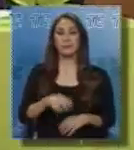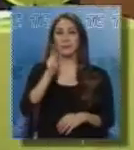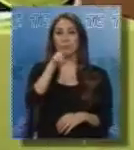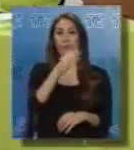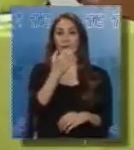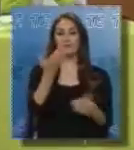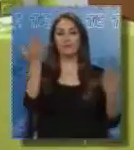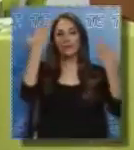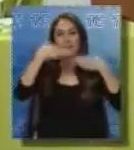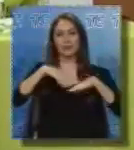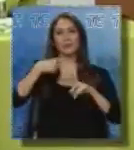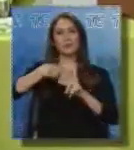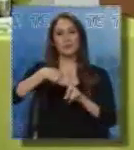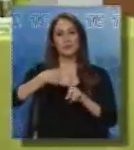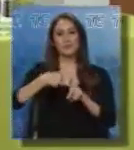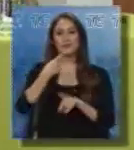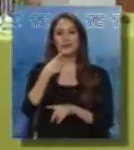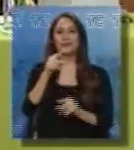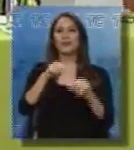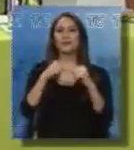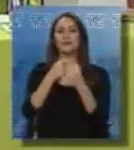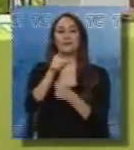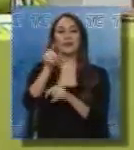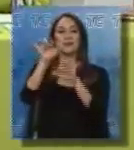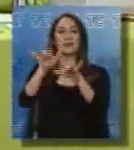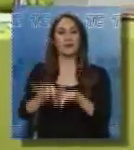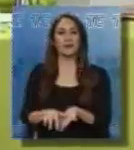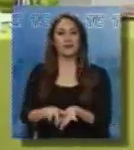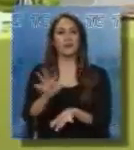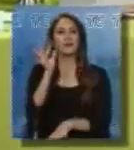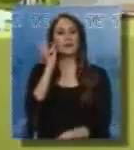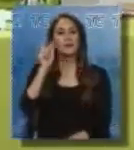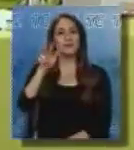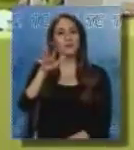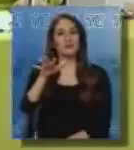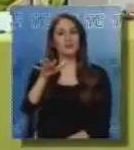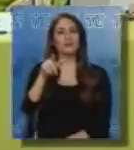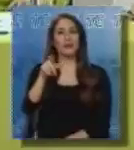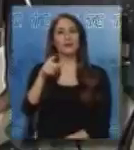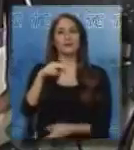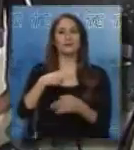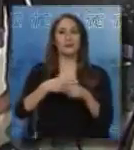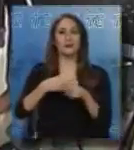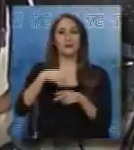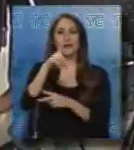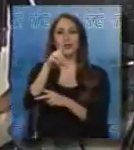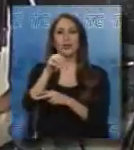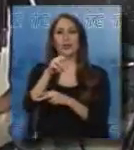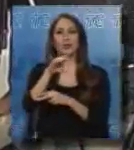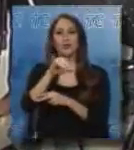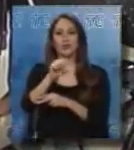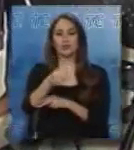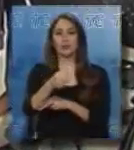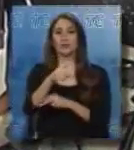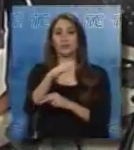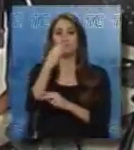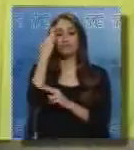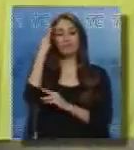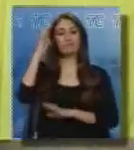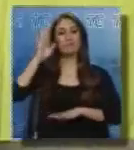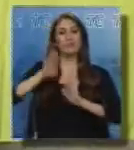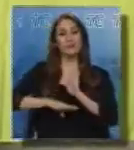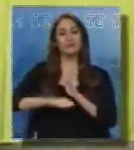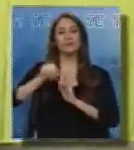2015 culmina con un balance positivo, según la secretaria ejecutiva de Alianza País, Doris Solís. La funcionaria dijo que pese a la caída del precio del